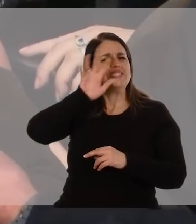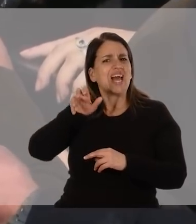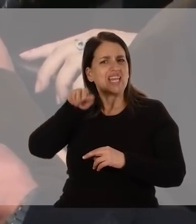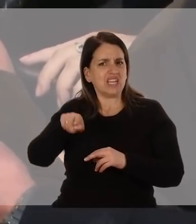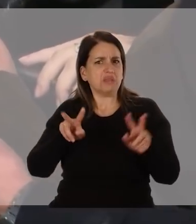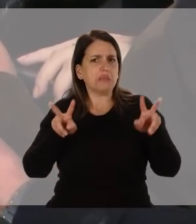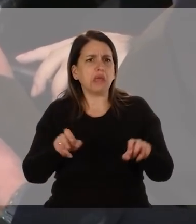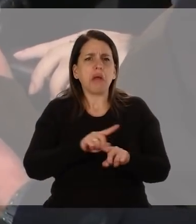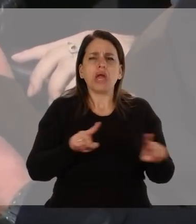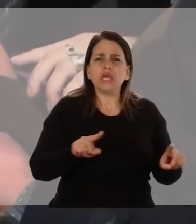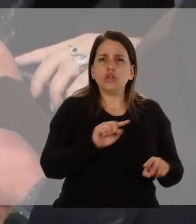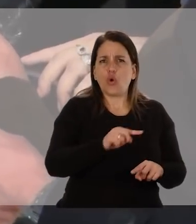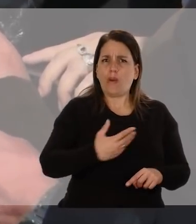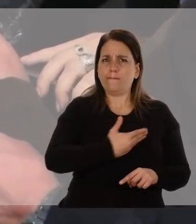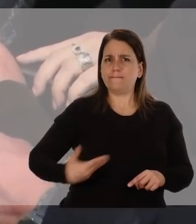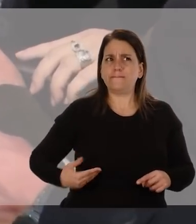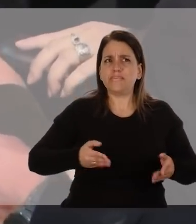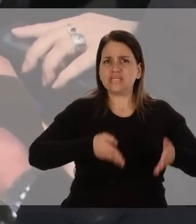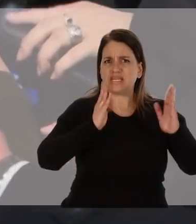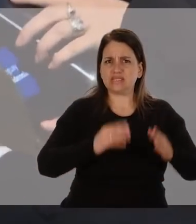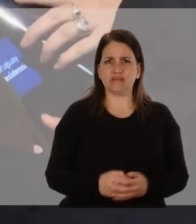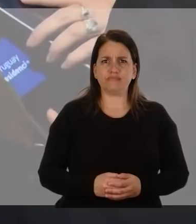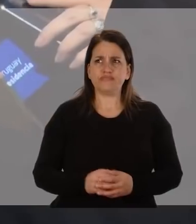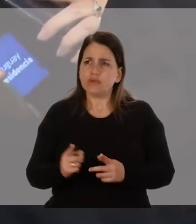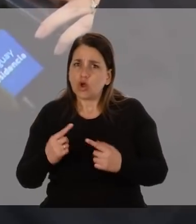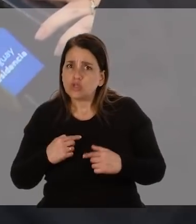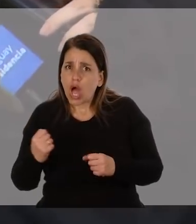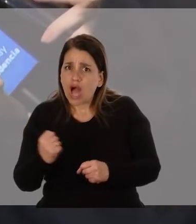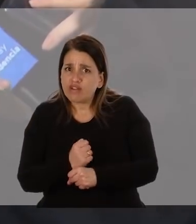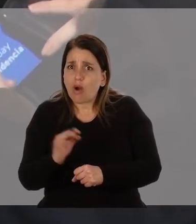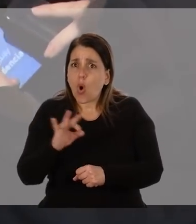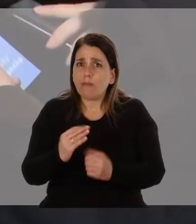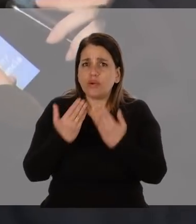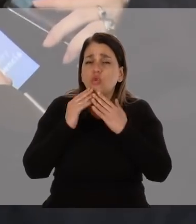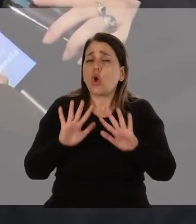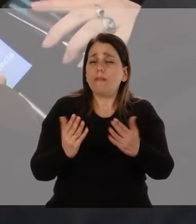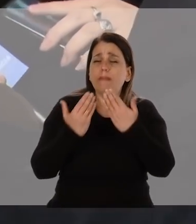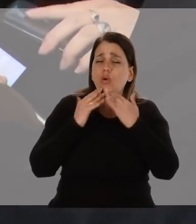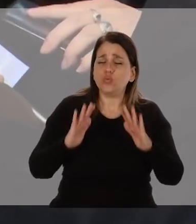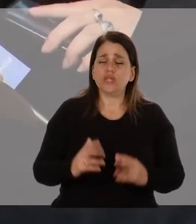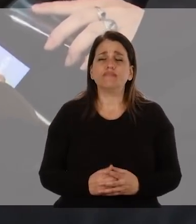el doctor Sanguinetti en este tema y no tanto el Poder Ejecutivo? Eso es una afirmación más que una pregunta. ¿Le